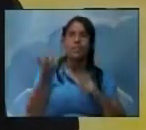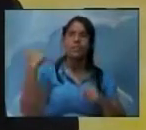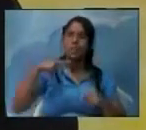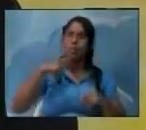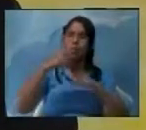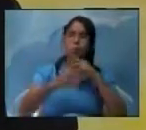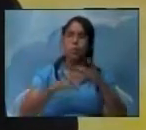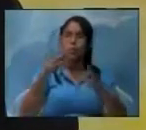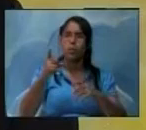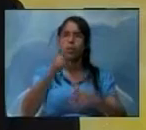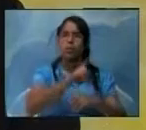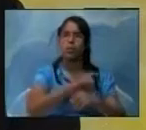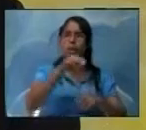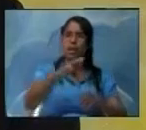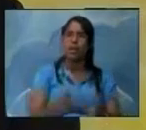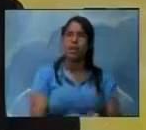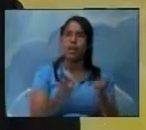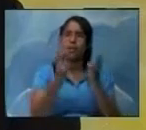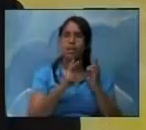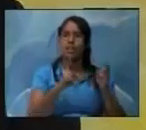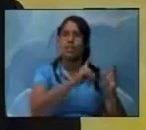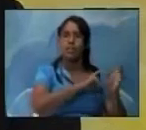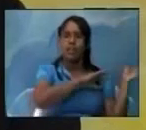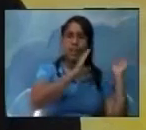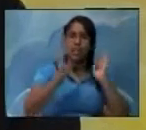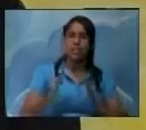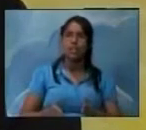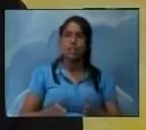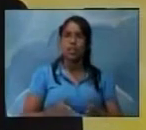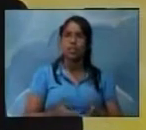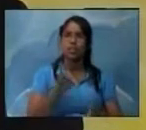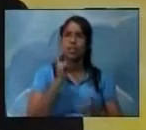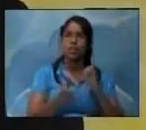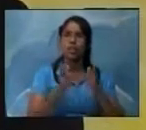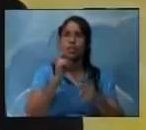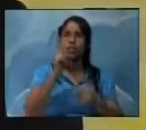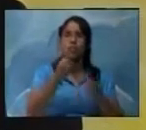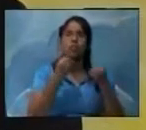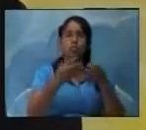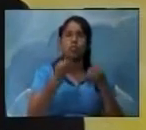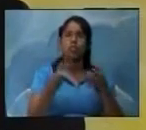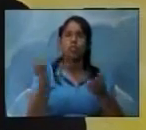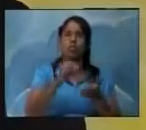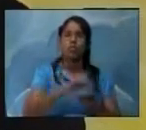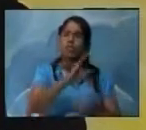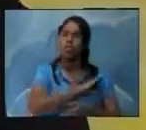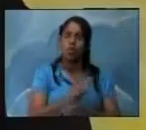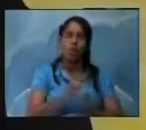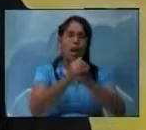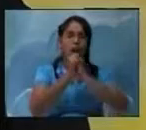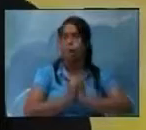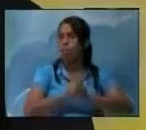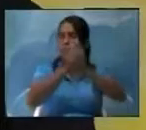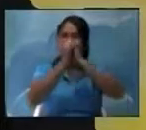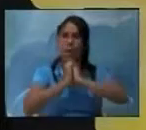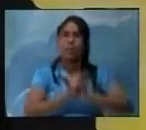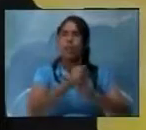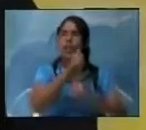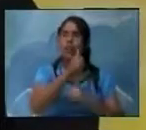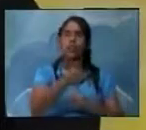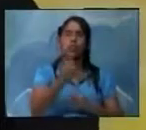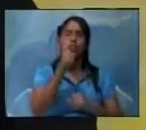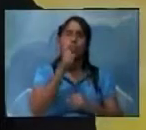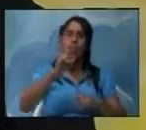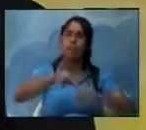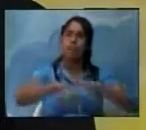tenemos problemas en la vida de cristiano. Y a veces, muchas veces nos toca orar y ayunar